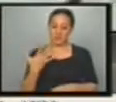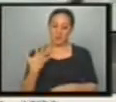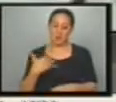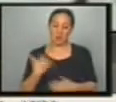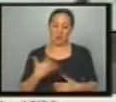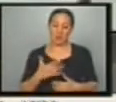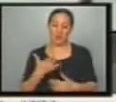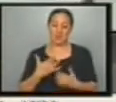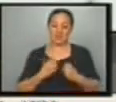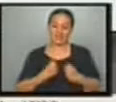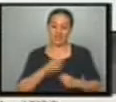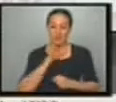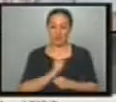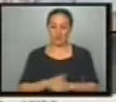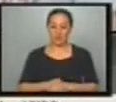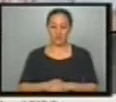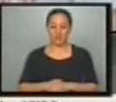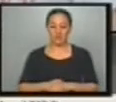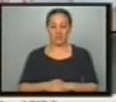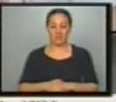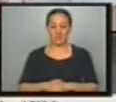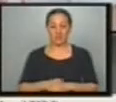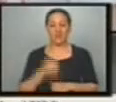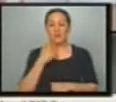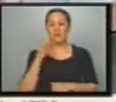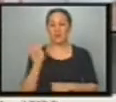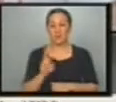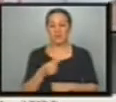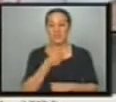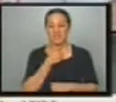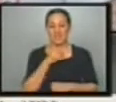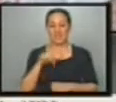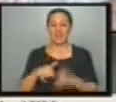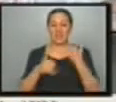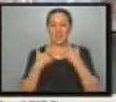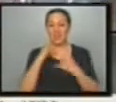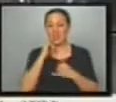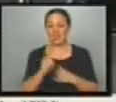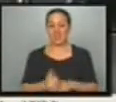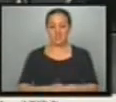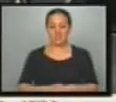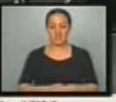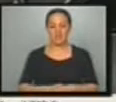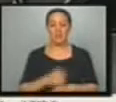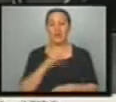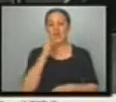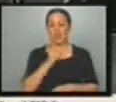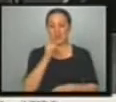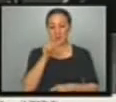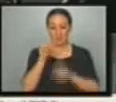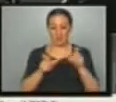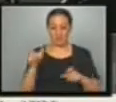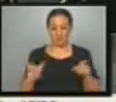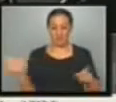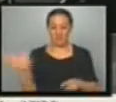y por supuesto estas cosas que usted debe aprovechar me permite si como que estoy al aire si para hablar a los argentinos como yo le hablo